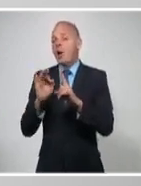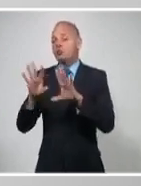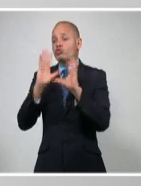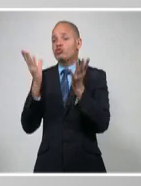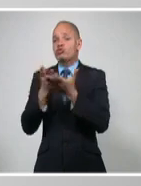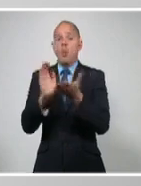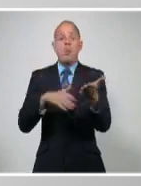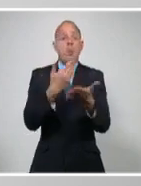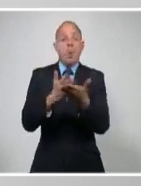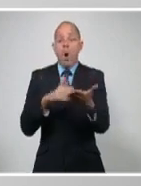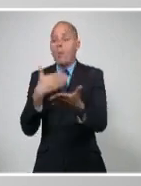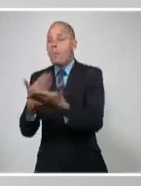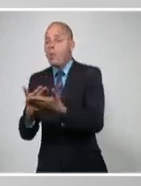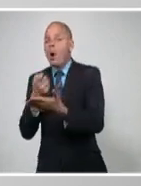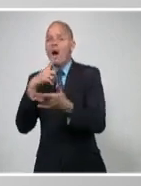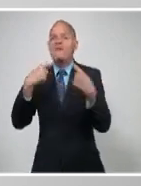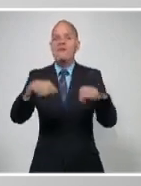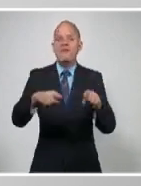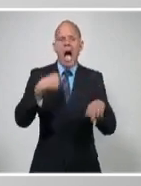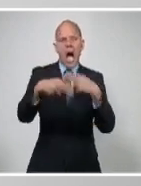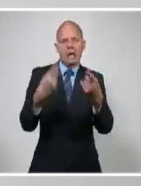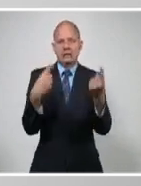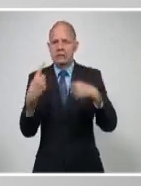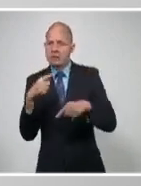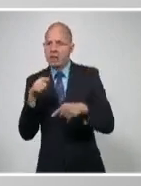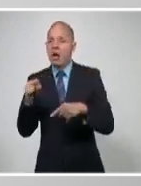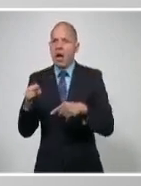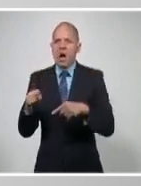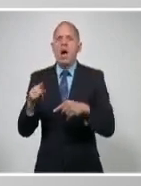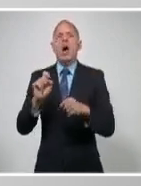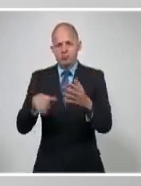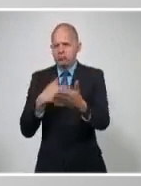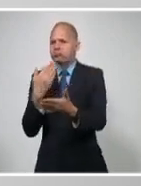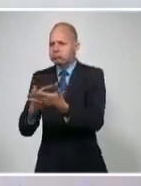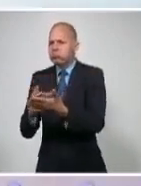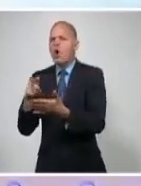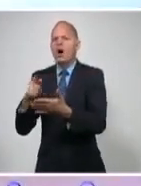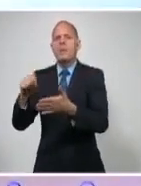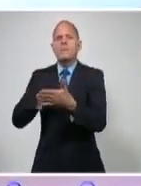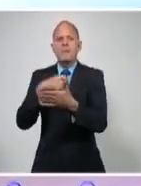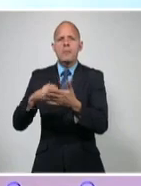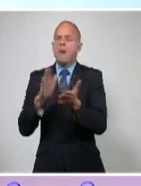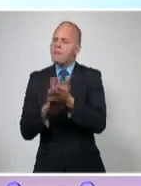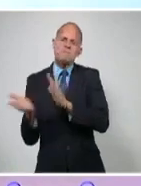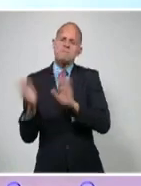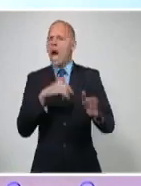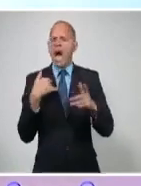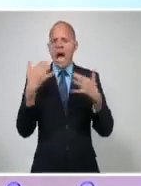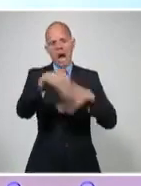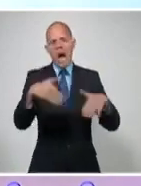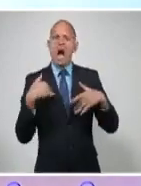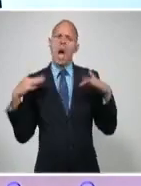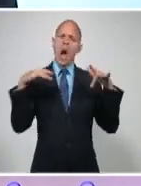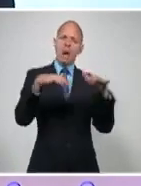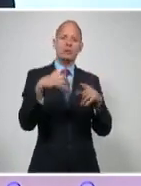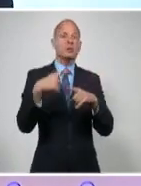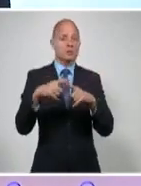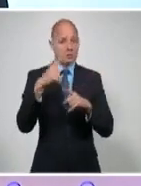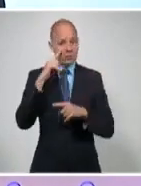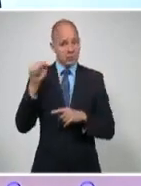de acciones, algunas de las cuales están dirigidas a la vía pública, o sea, a la calle y a salir de las redes sociales. Otros integrantes de este